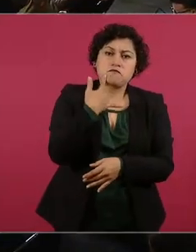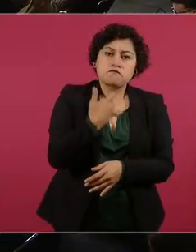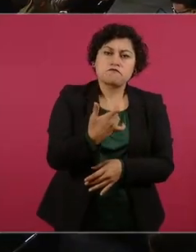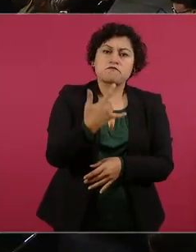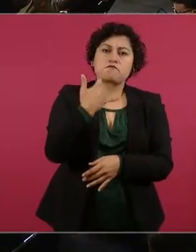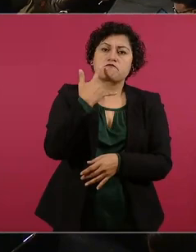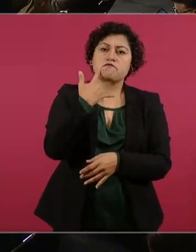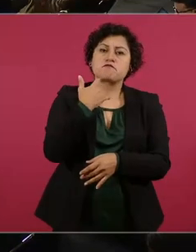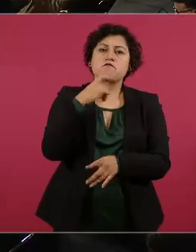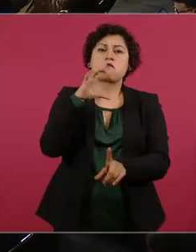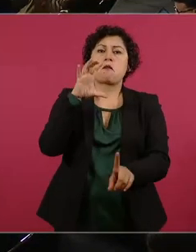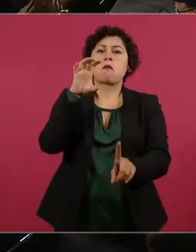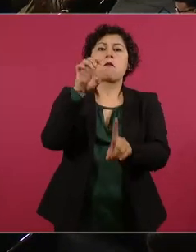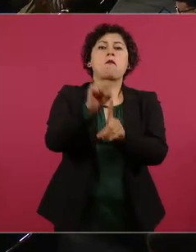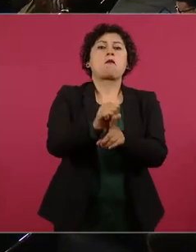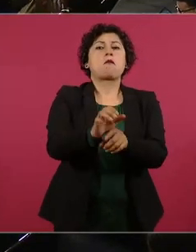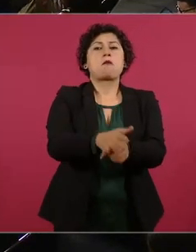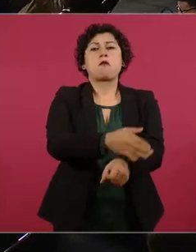Yo recuerdo que,